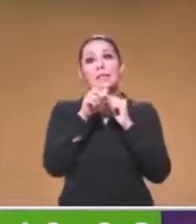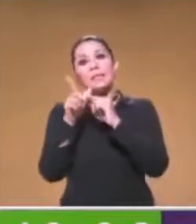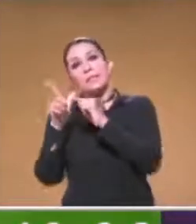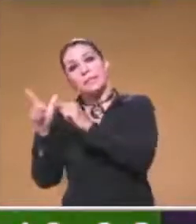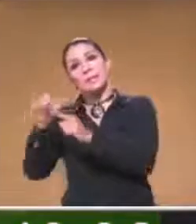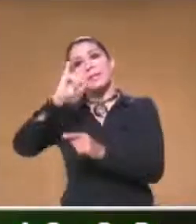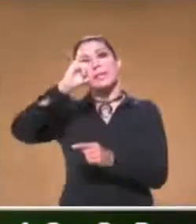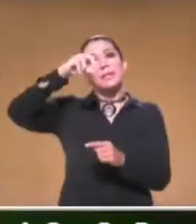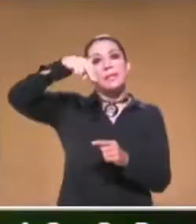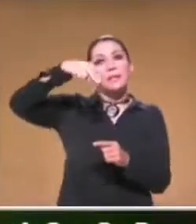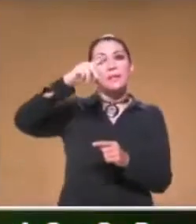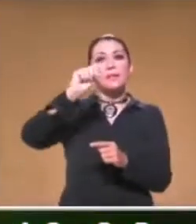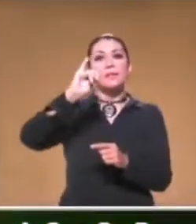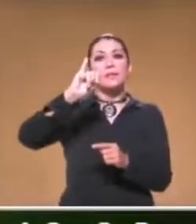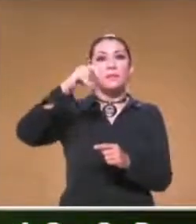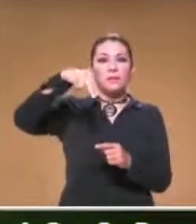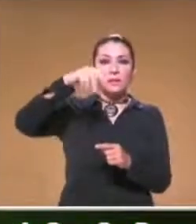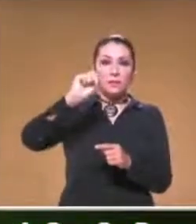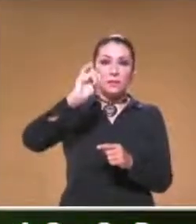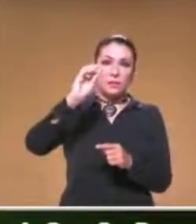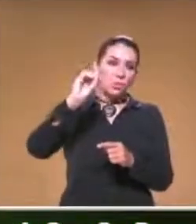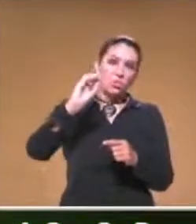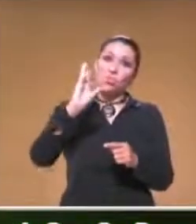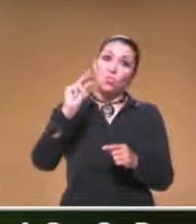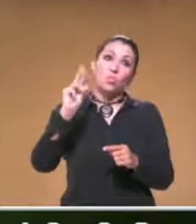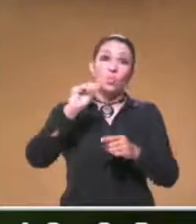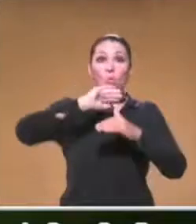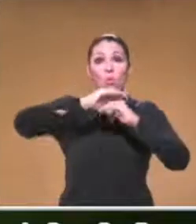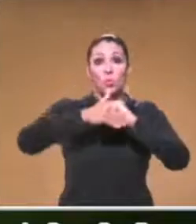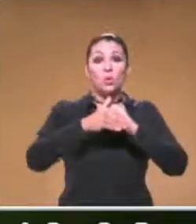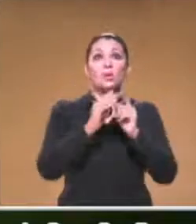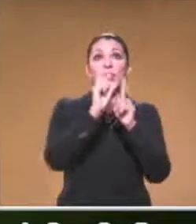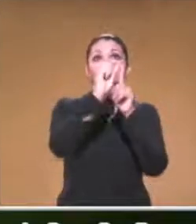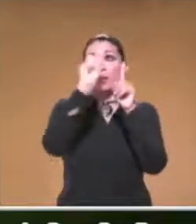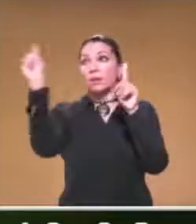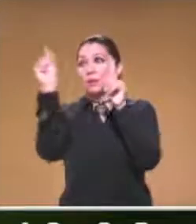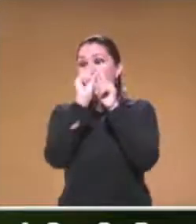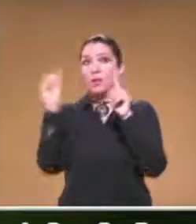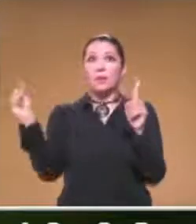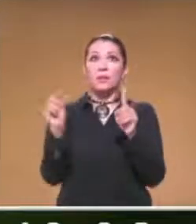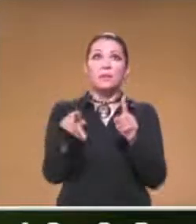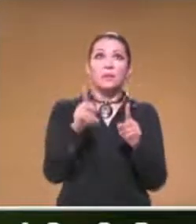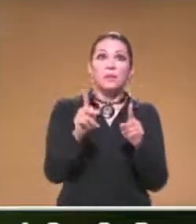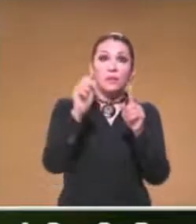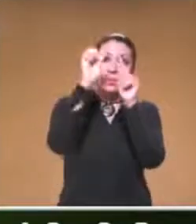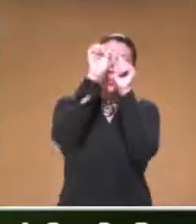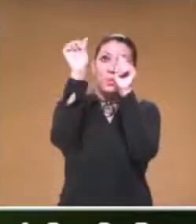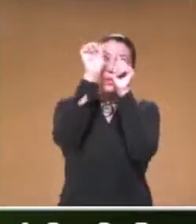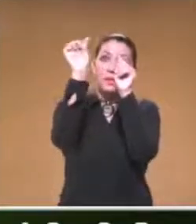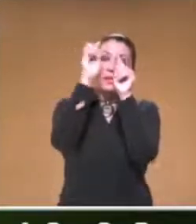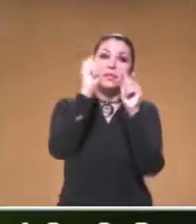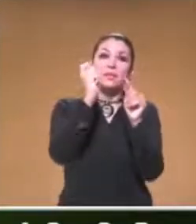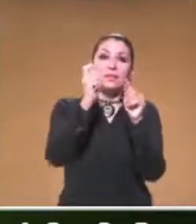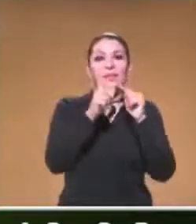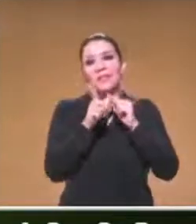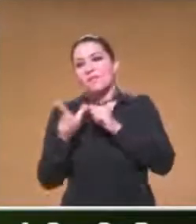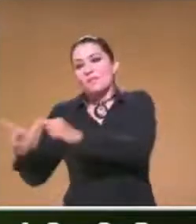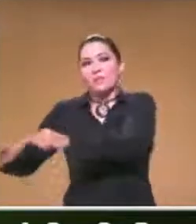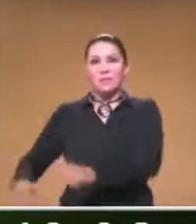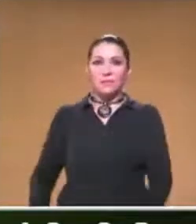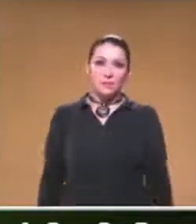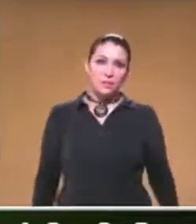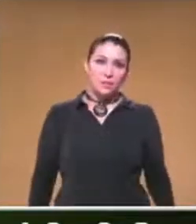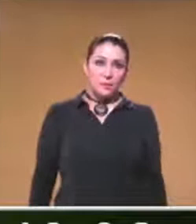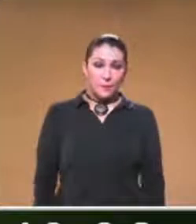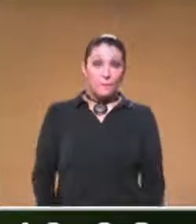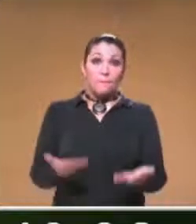o infinito y la otra es una fracción decimal porque tiene un fin. Bien,